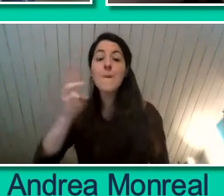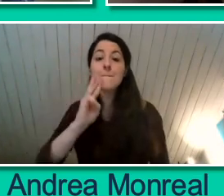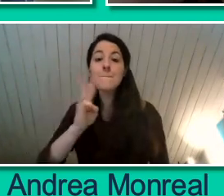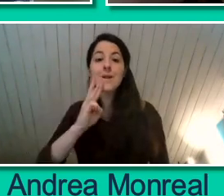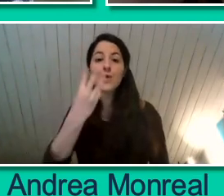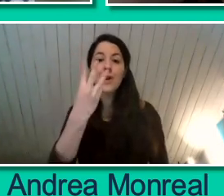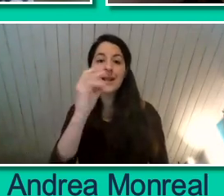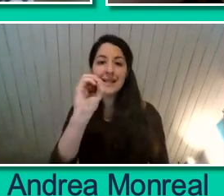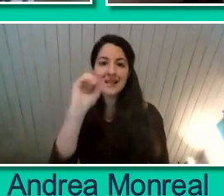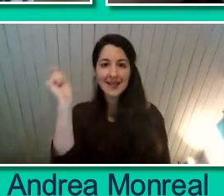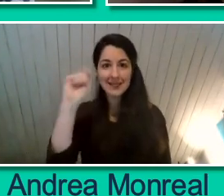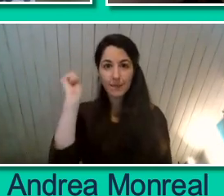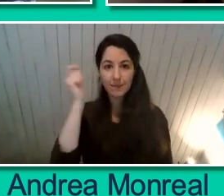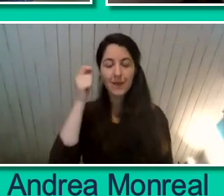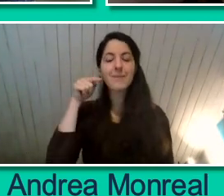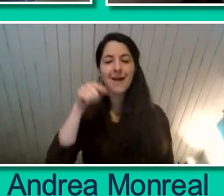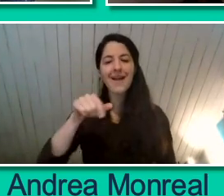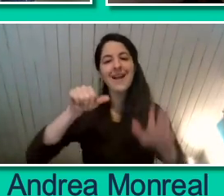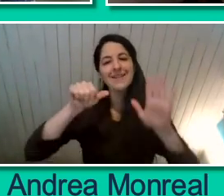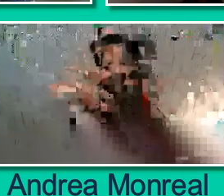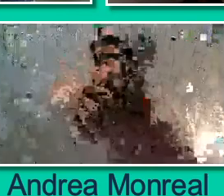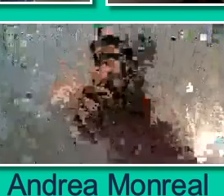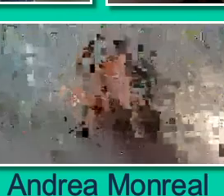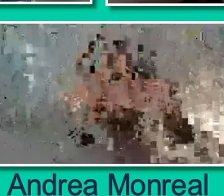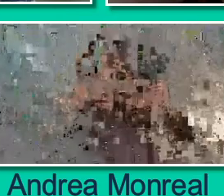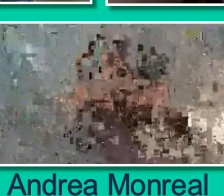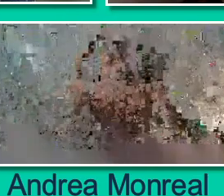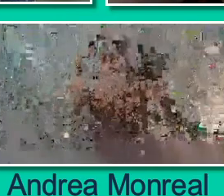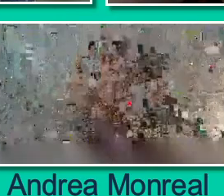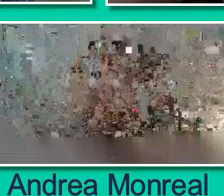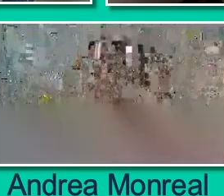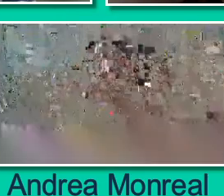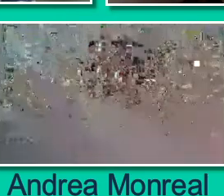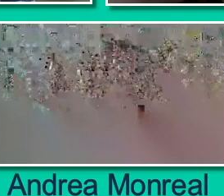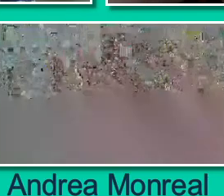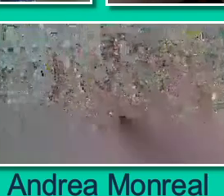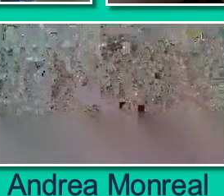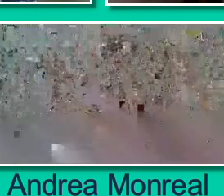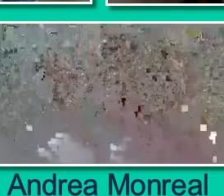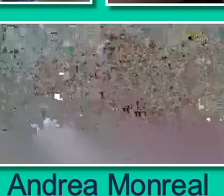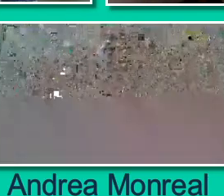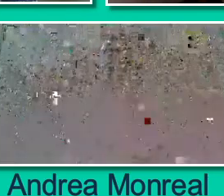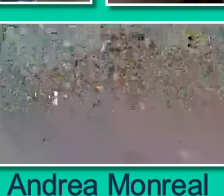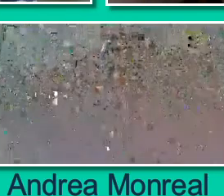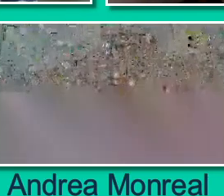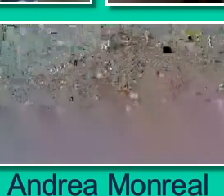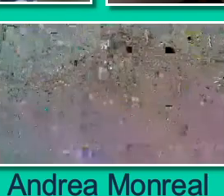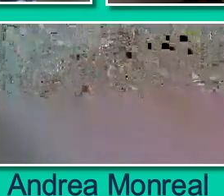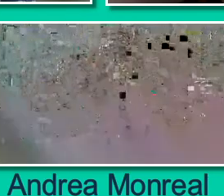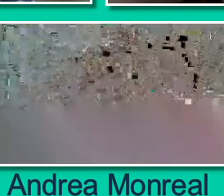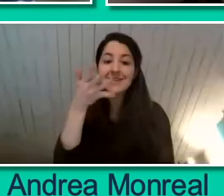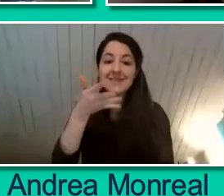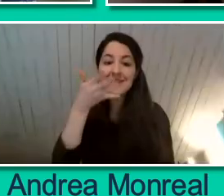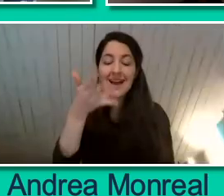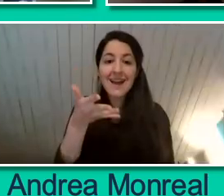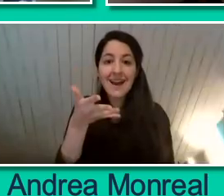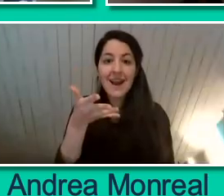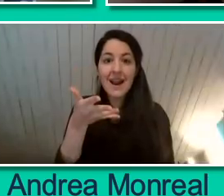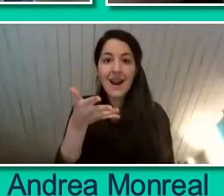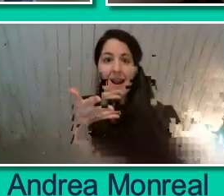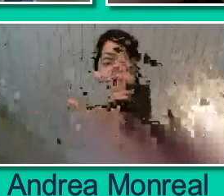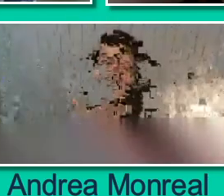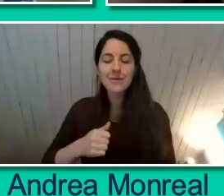18 horas en nuestra misma página de Facebook con una charla. El título de la charla, de hecho, es Emoción y Cognición,